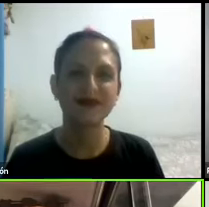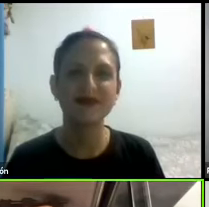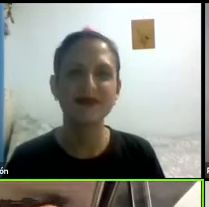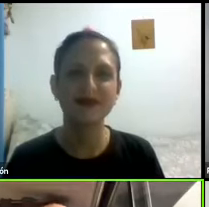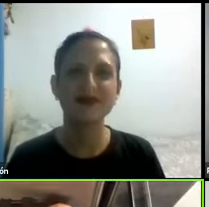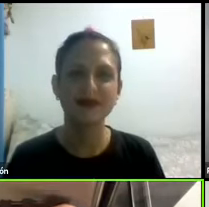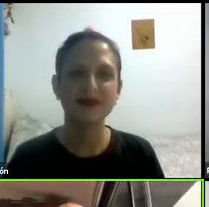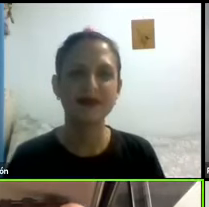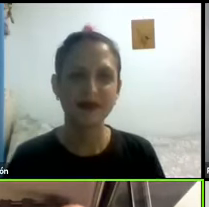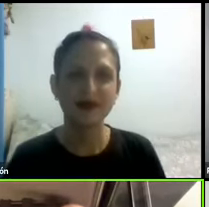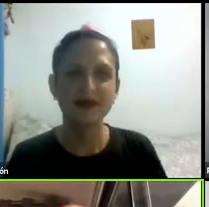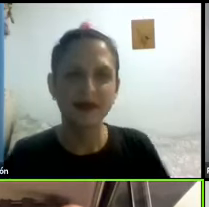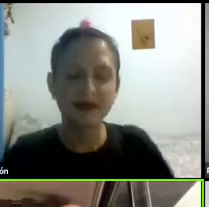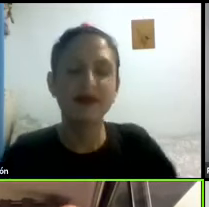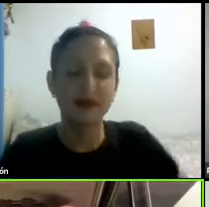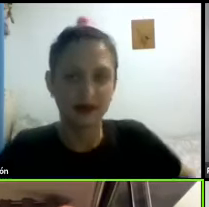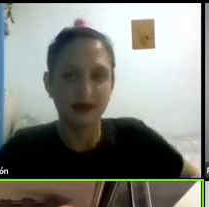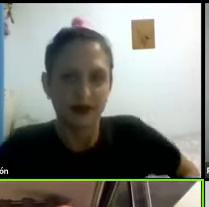película